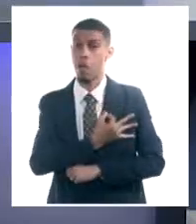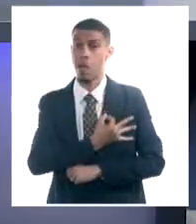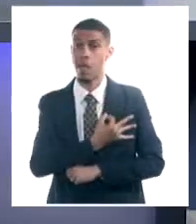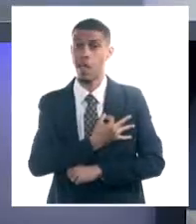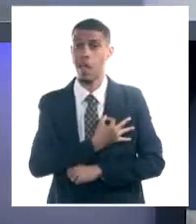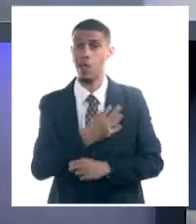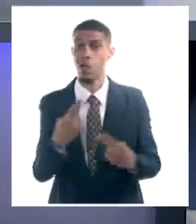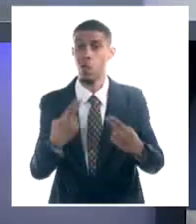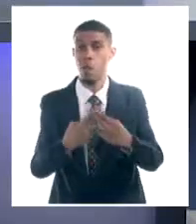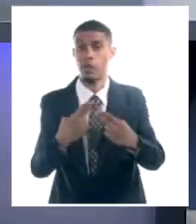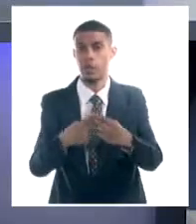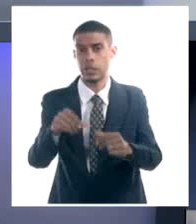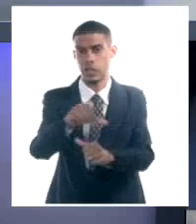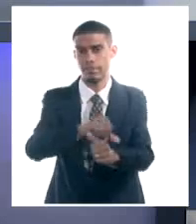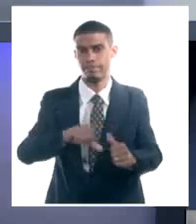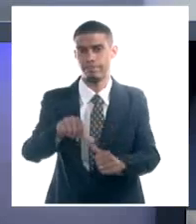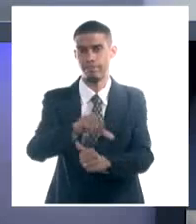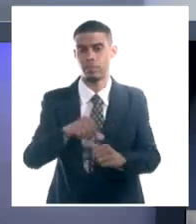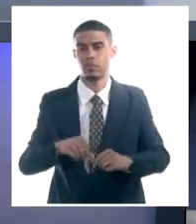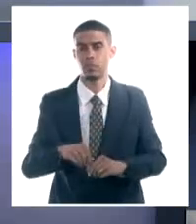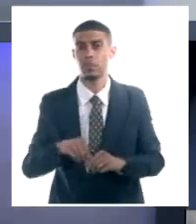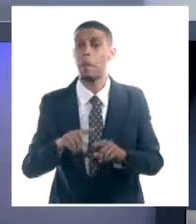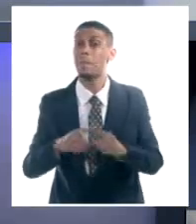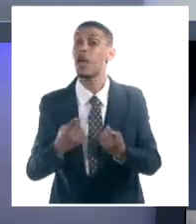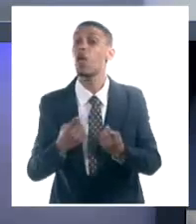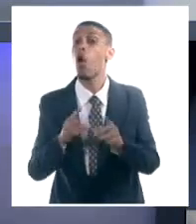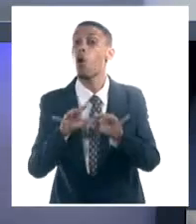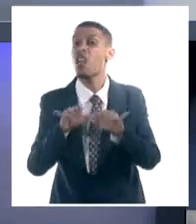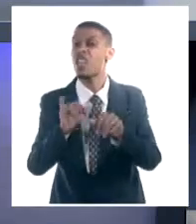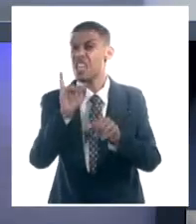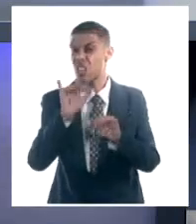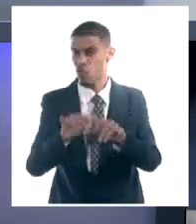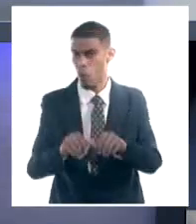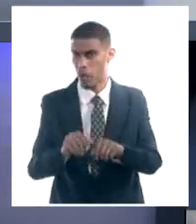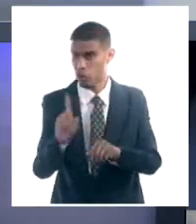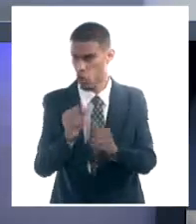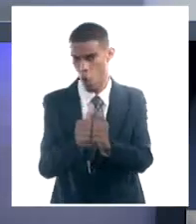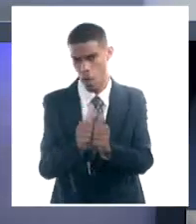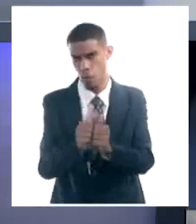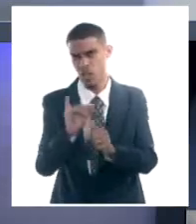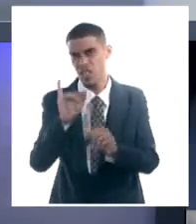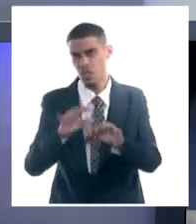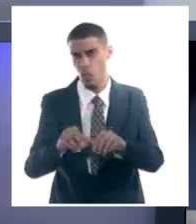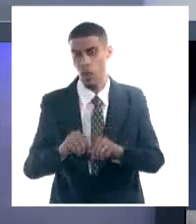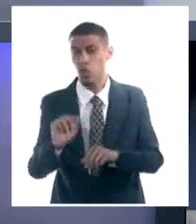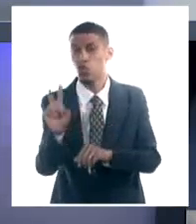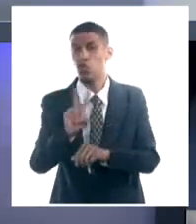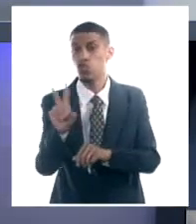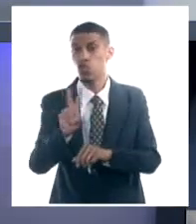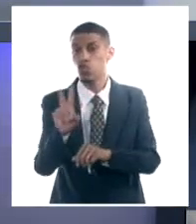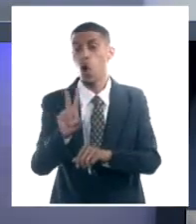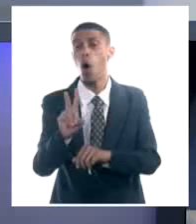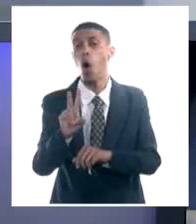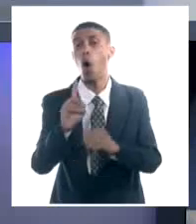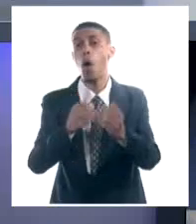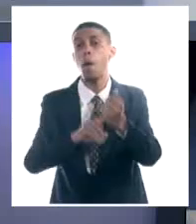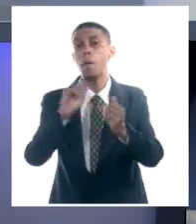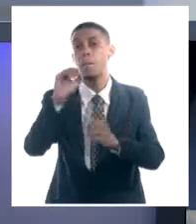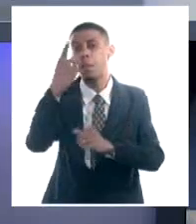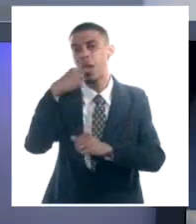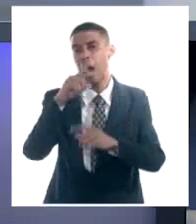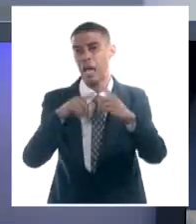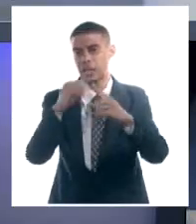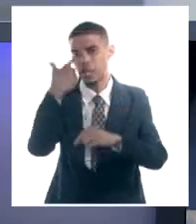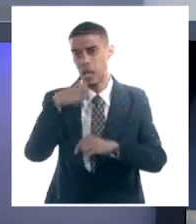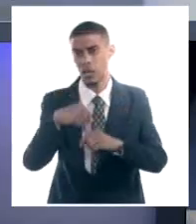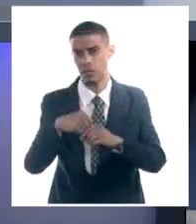Olimpiada Iberoamericana, pero de informática, no de deportes, y 2 preseas de plata en la Centroamericana de Matemáticas, así